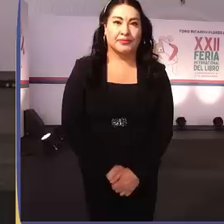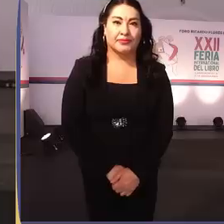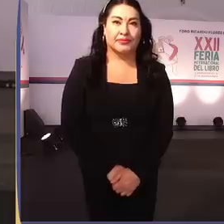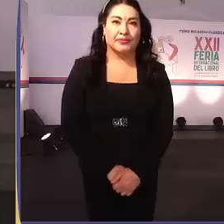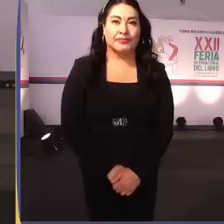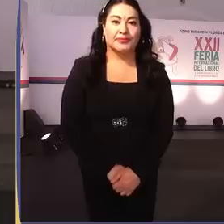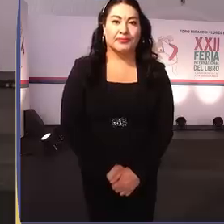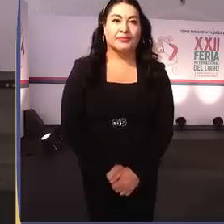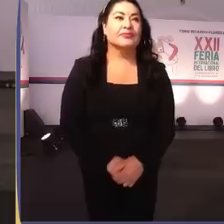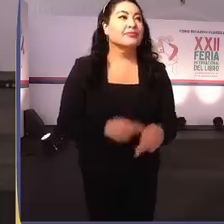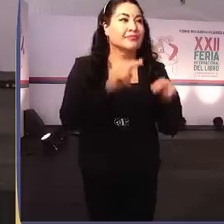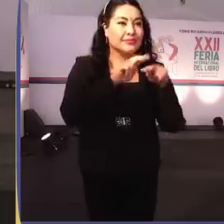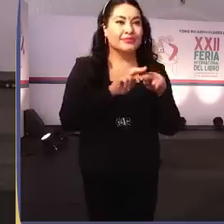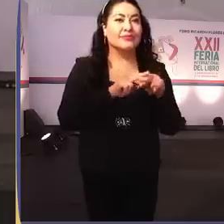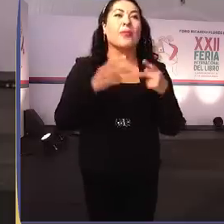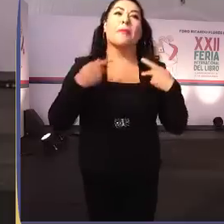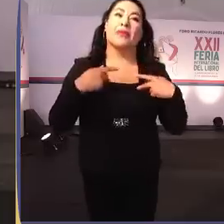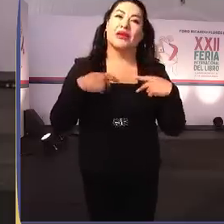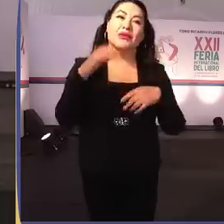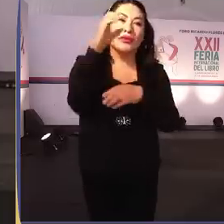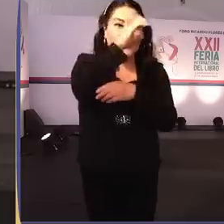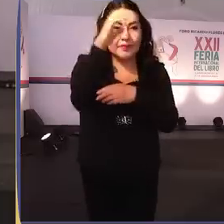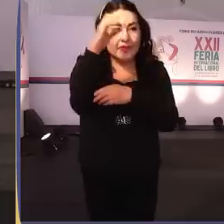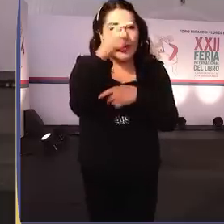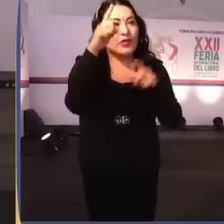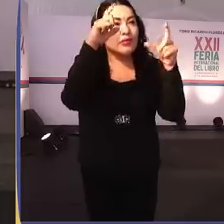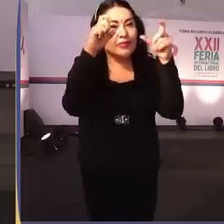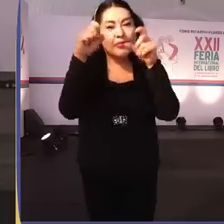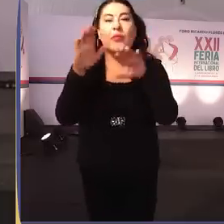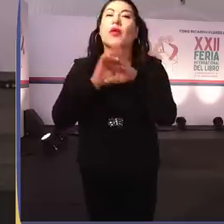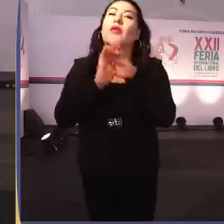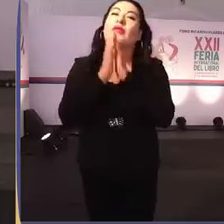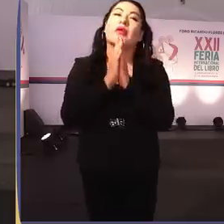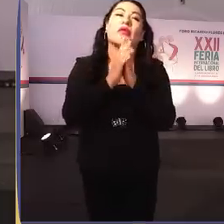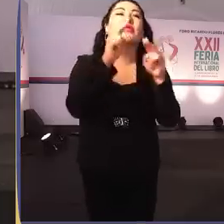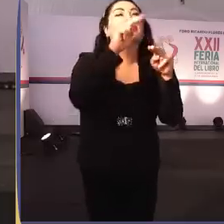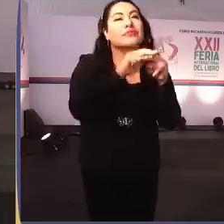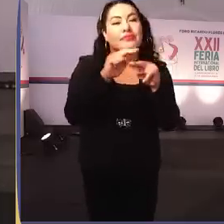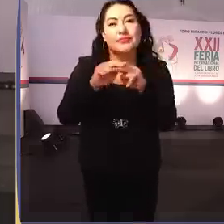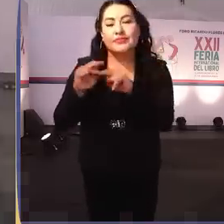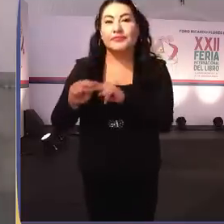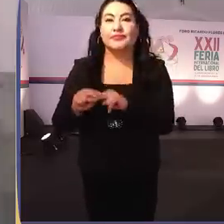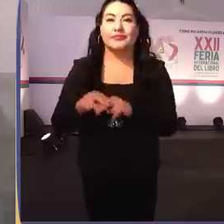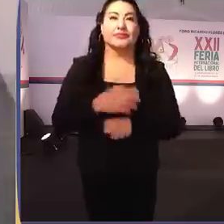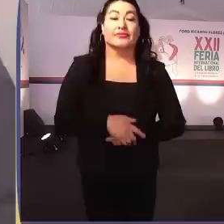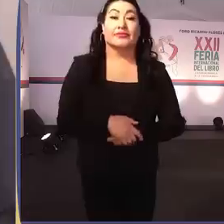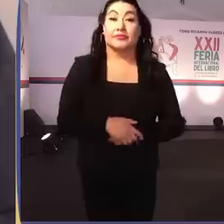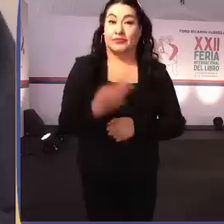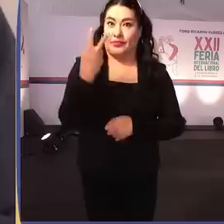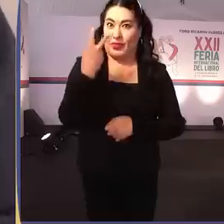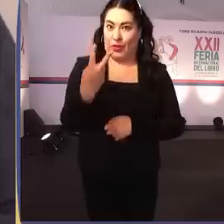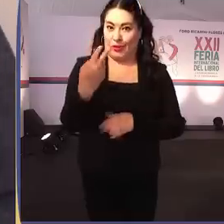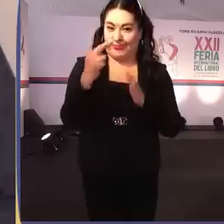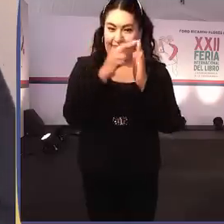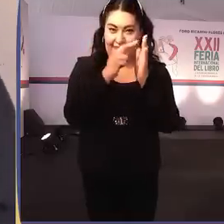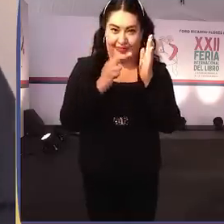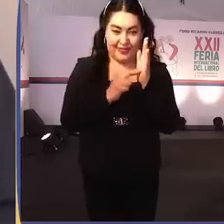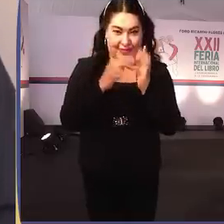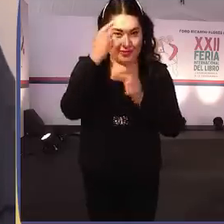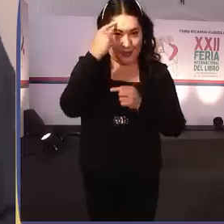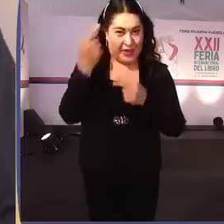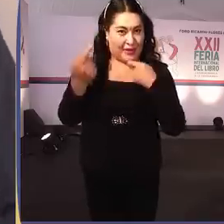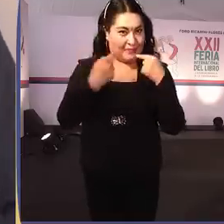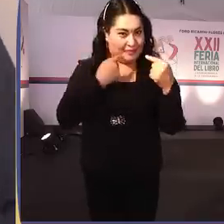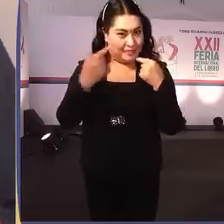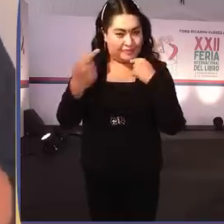Ah, que los fotógrafos de la primera fila se sienten. Y las segundas reglas del juego para que juguemos